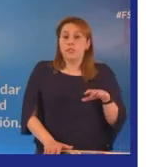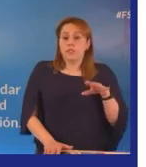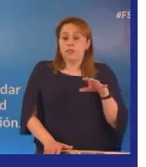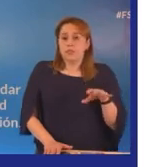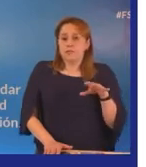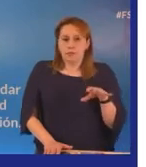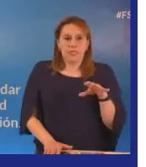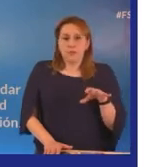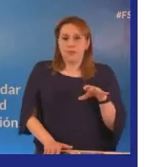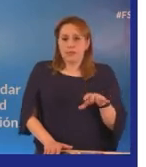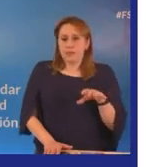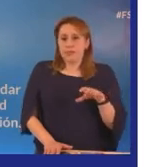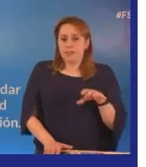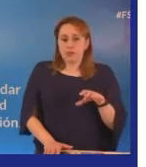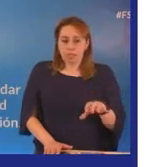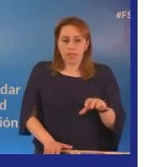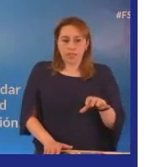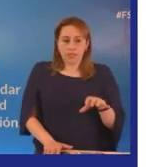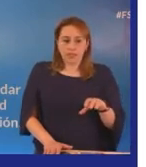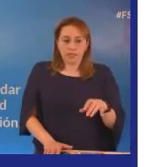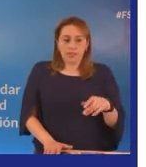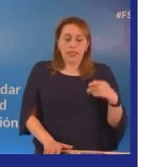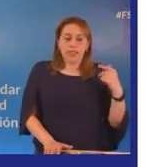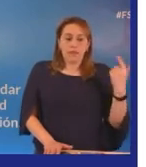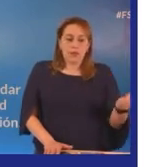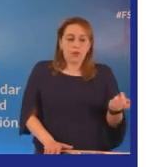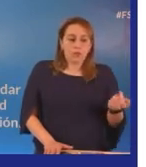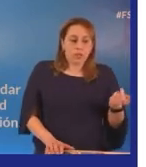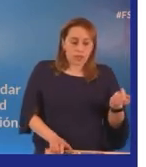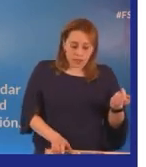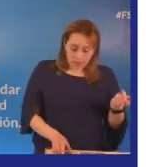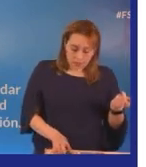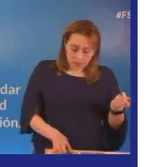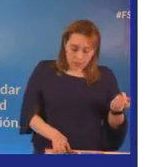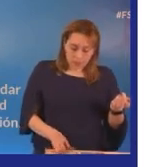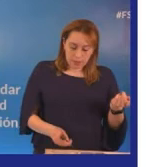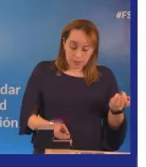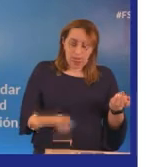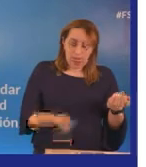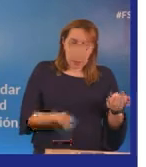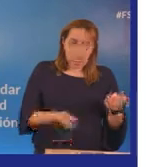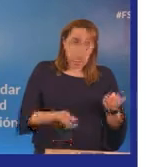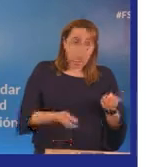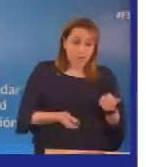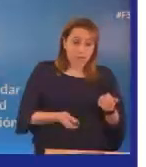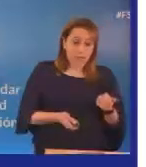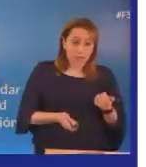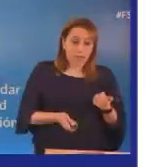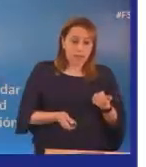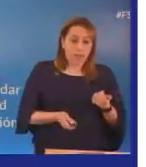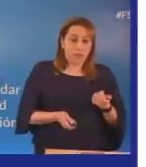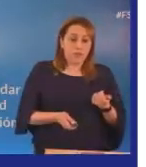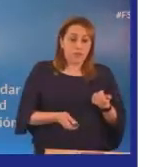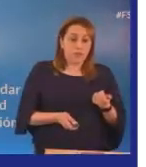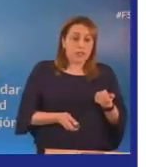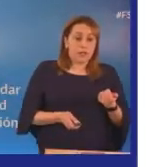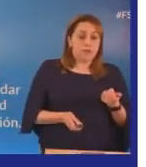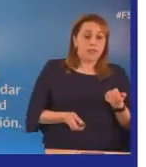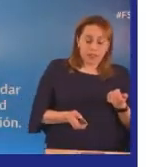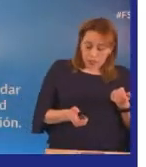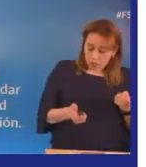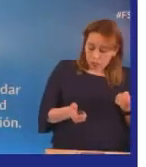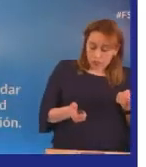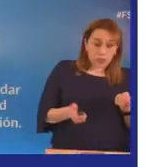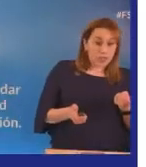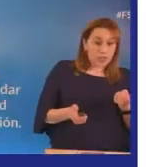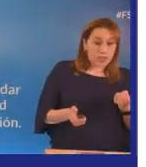no tenemos las mismas necesidades sociales. ¿Qué me va a buscar? ¿Qué me va a permitir? Entonces, que la